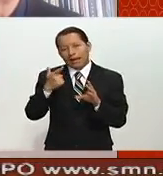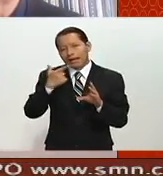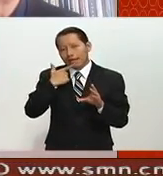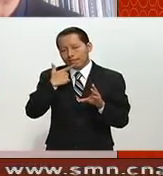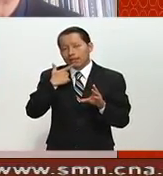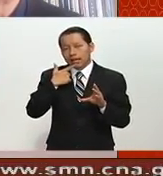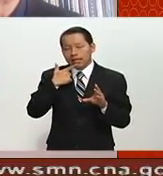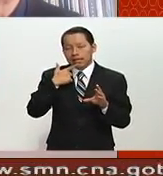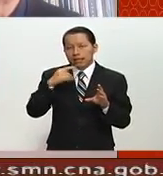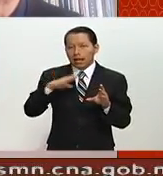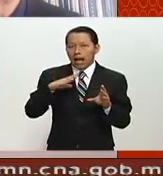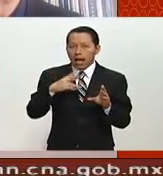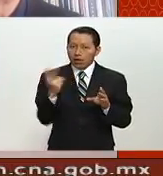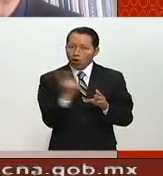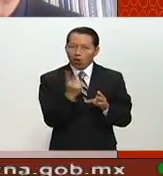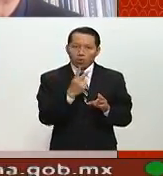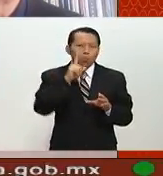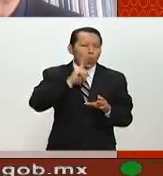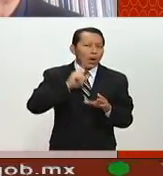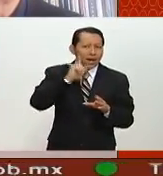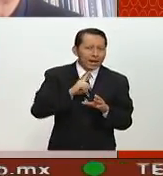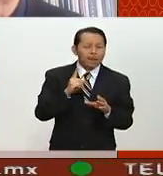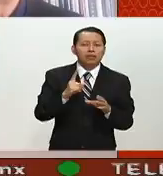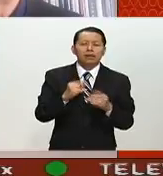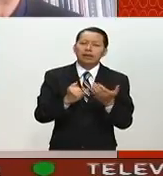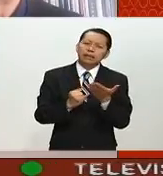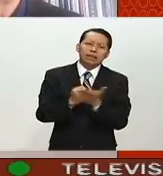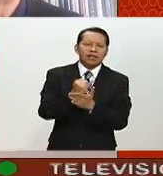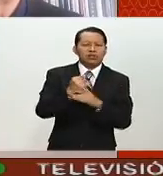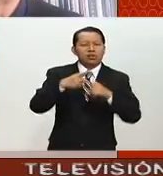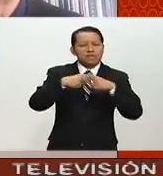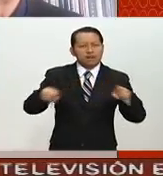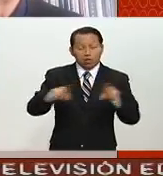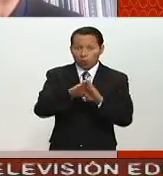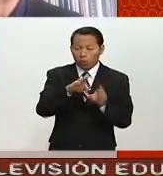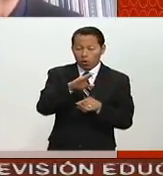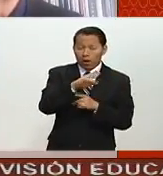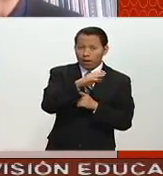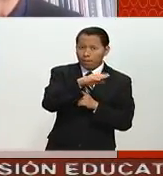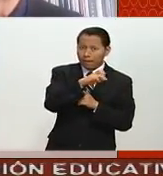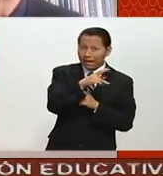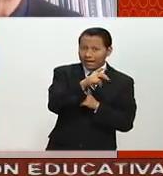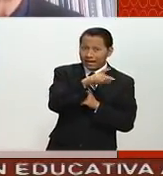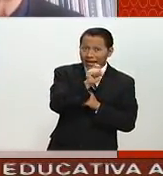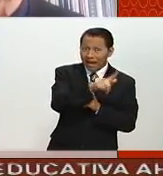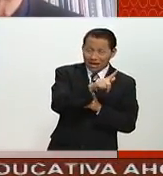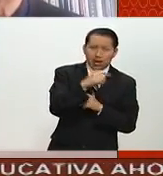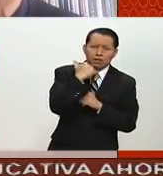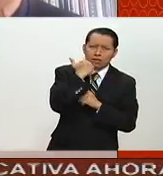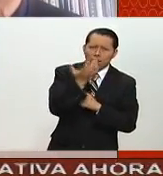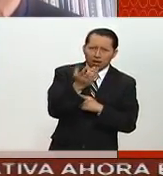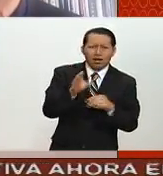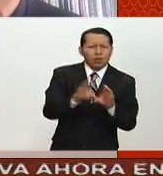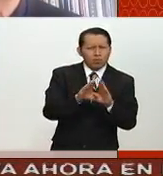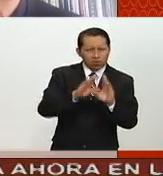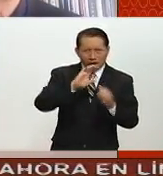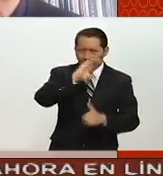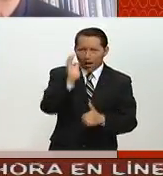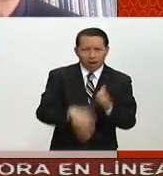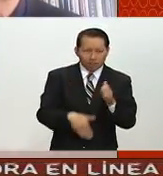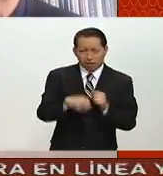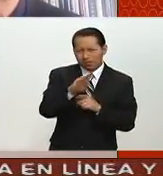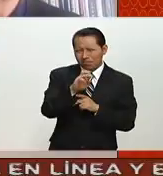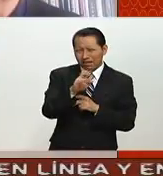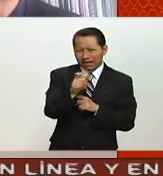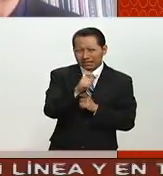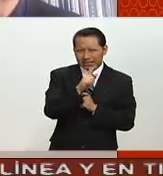Bretaña, con dos posiciones opuestas. Una Angela Merkel que desea que esto termine pronto, ¿no?, el fenómeno del